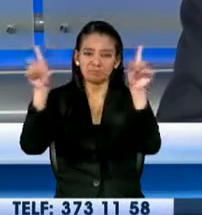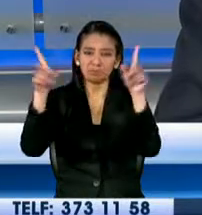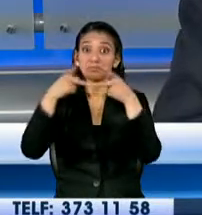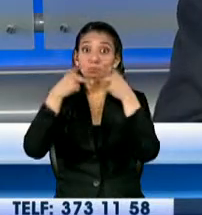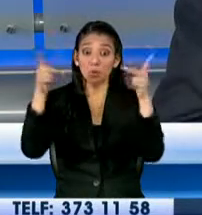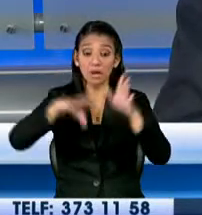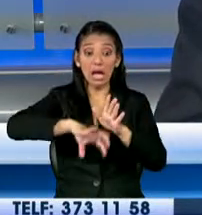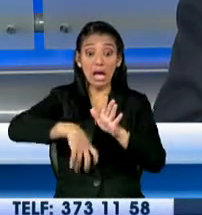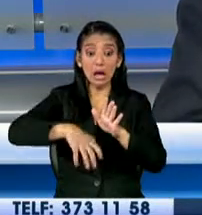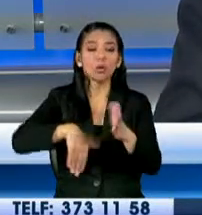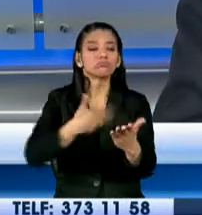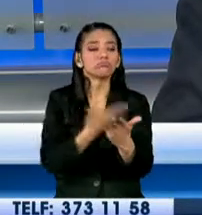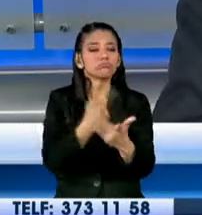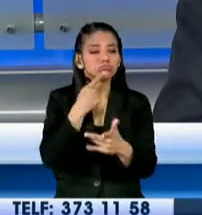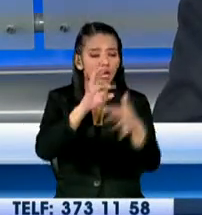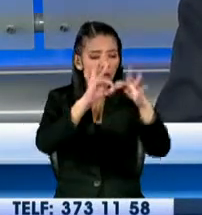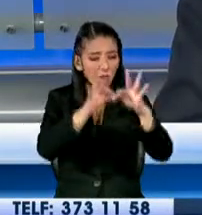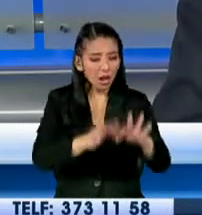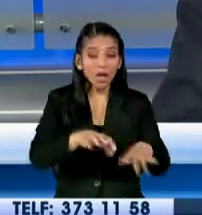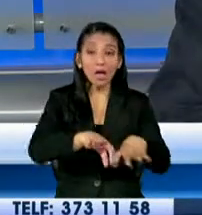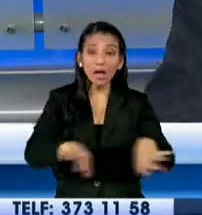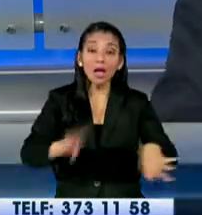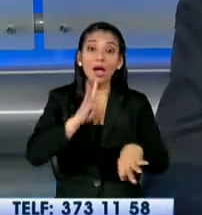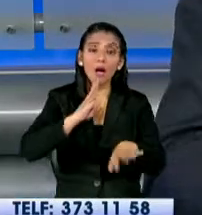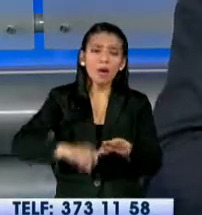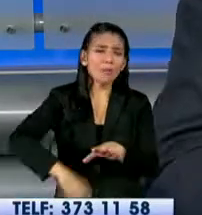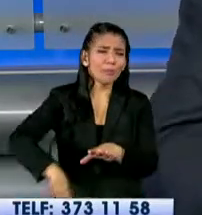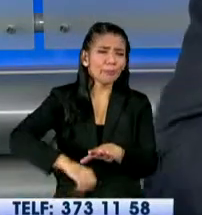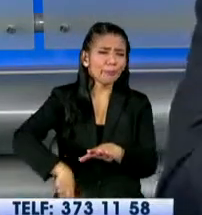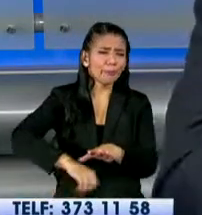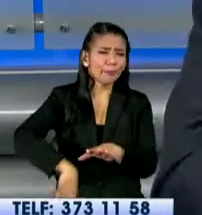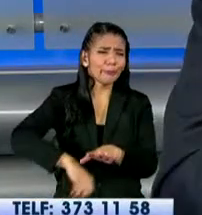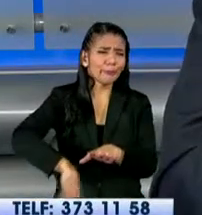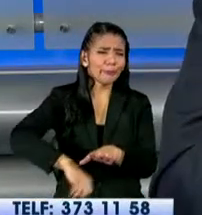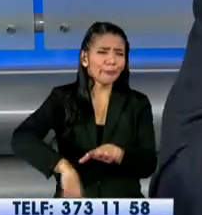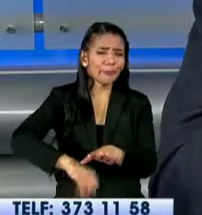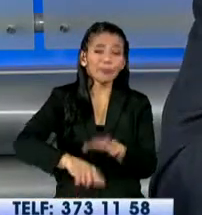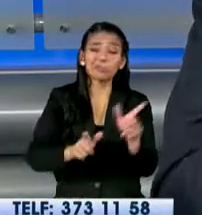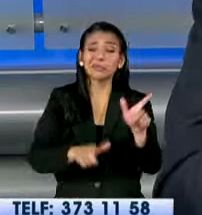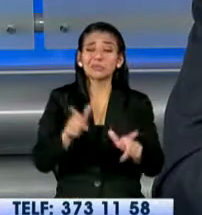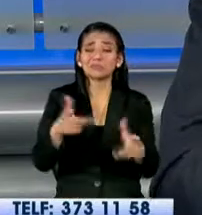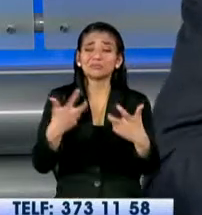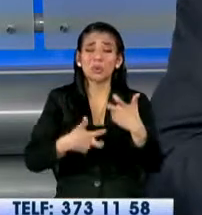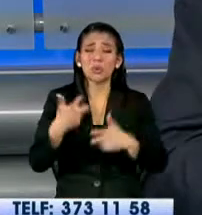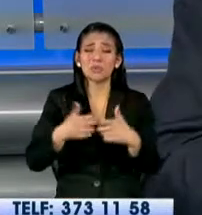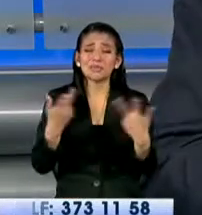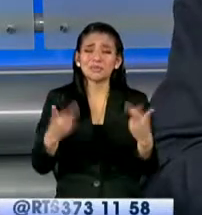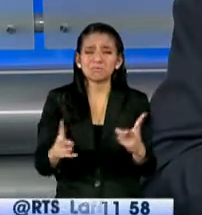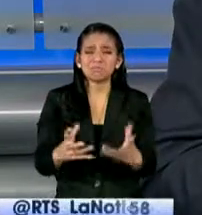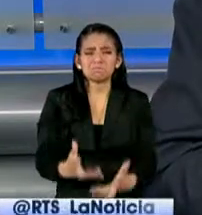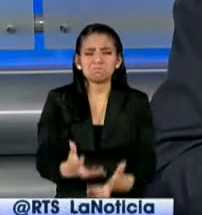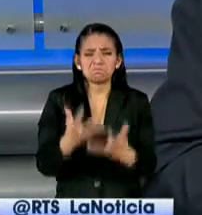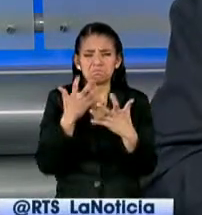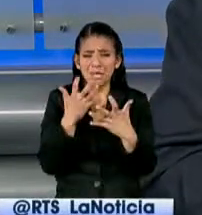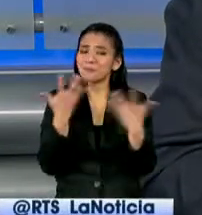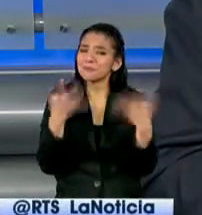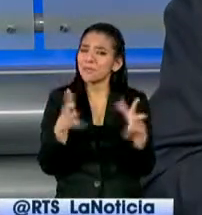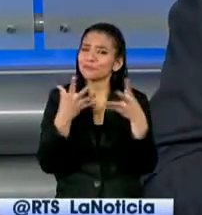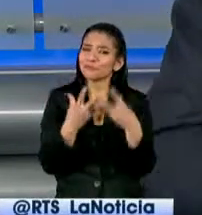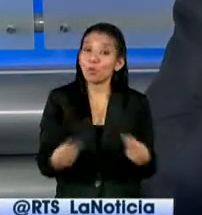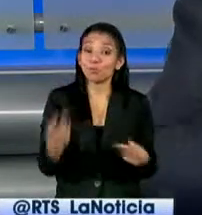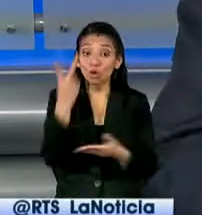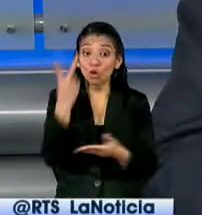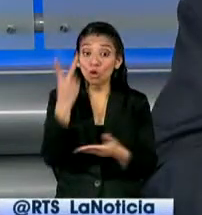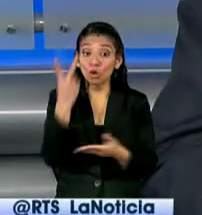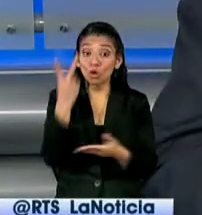agua potable acudió a reparar la fuga de agua que les estaba provocando dolor de cabeza y malestar a nuestros vecinos por más de